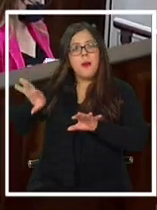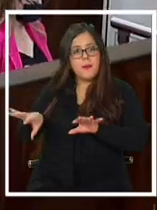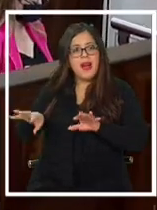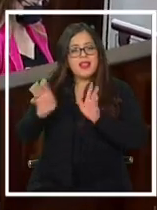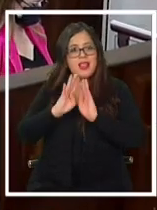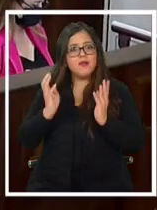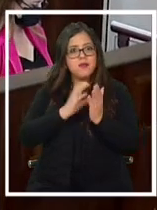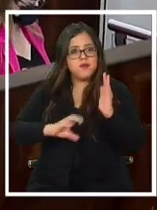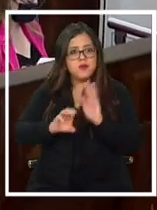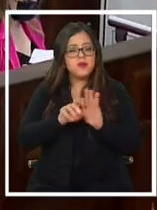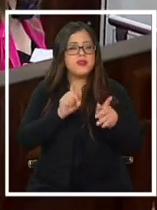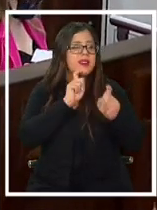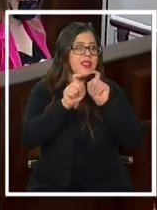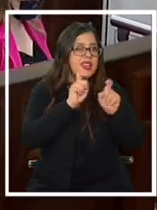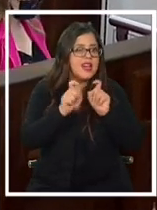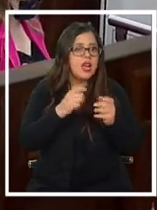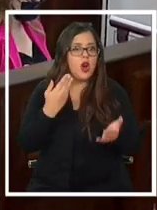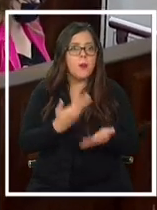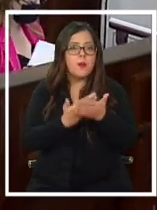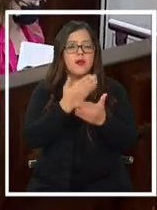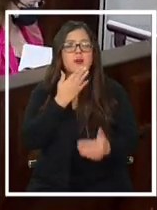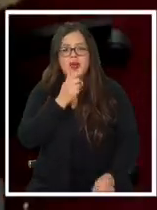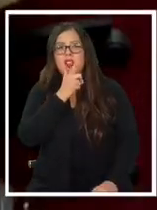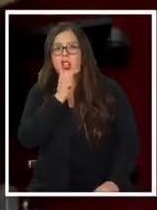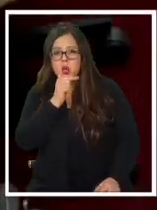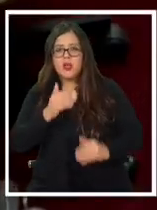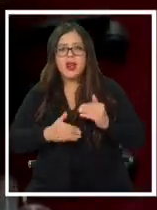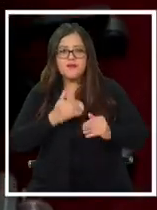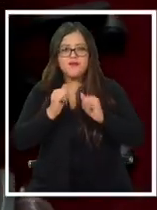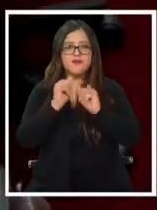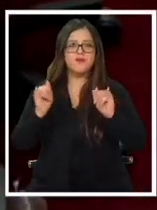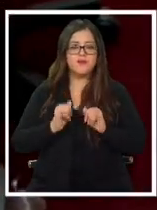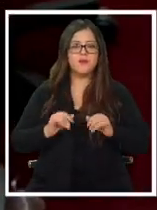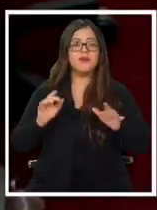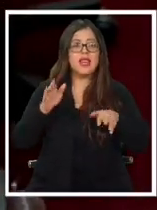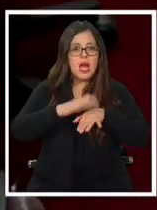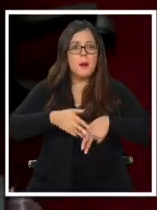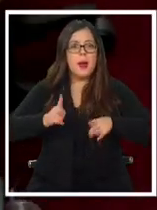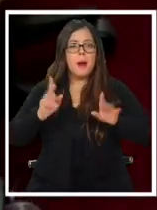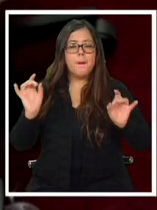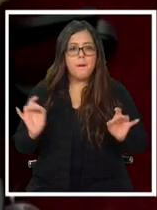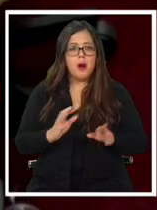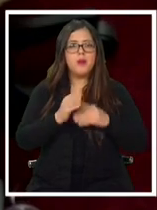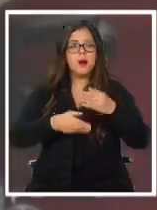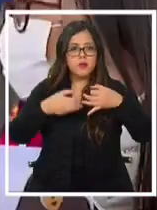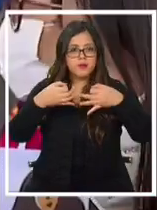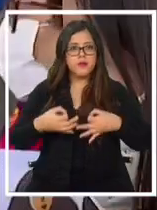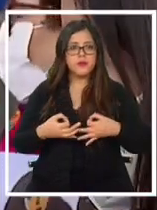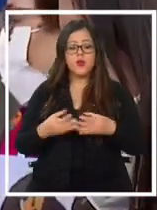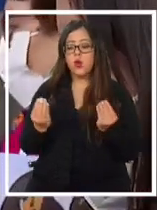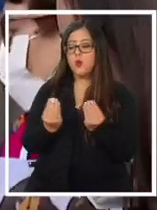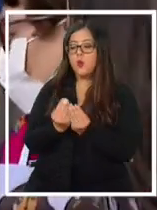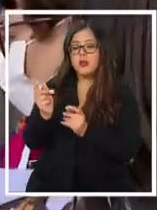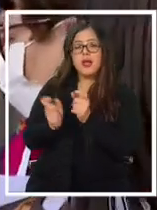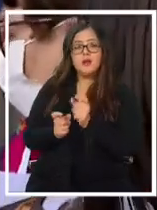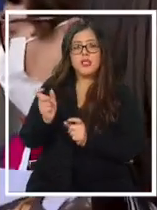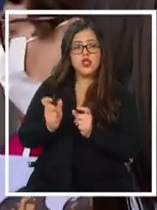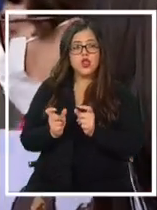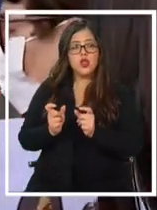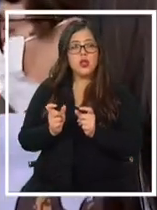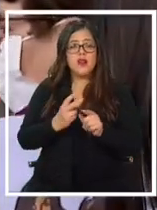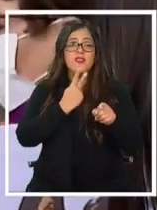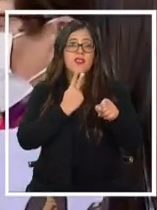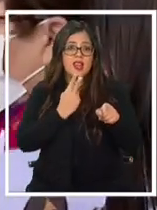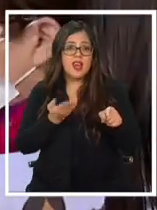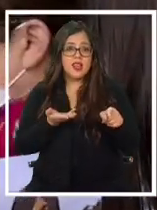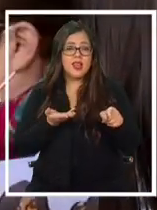convención, criticaron la propuesta y ven con dudas la implementación de los mecanismos que permitirían el proceso acordado. Muchas personas han vivido ahí